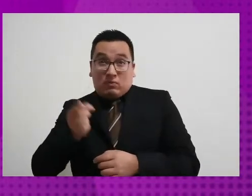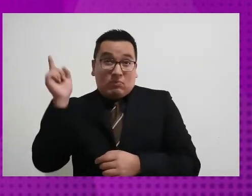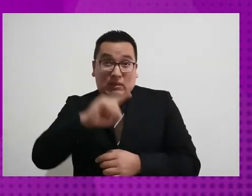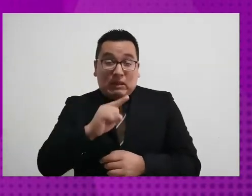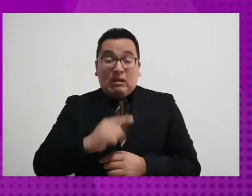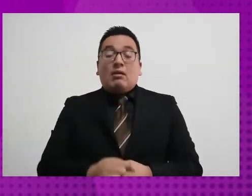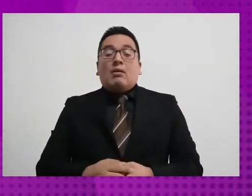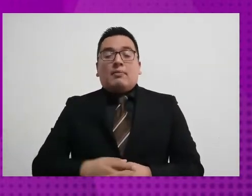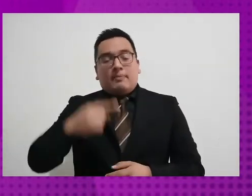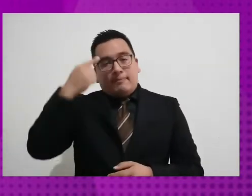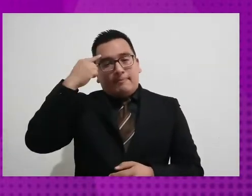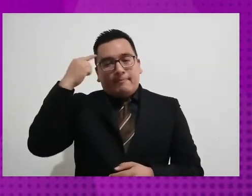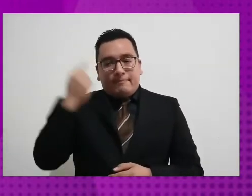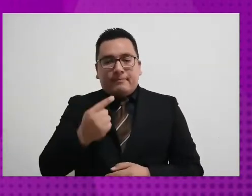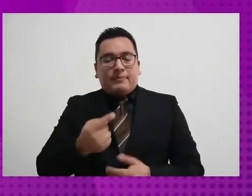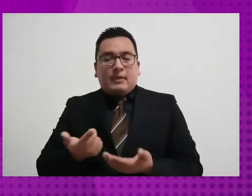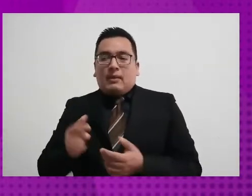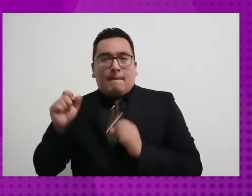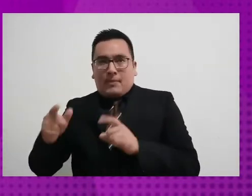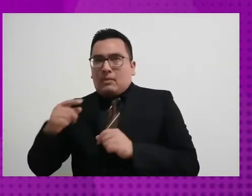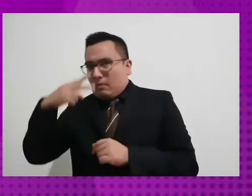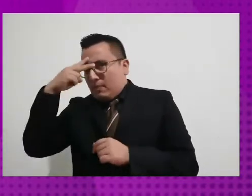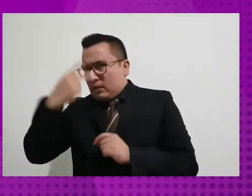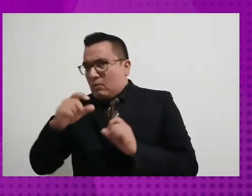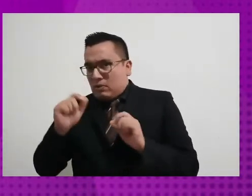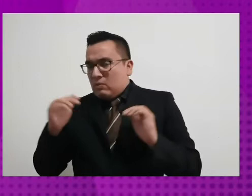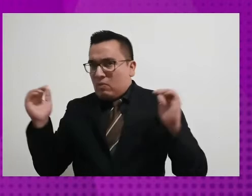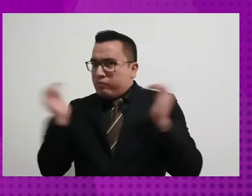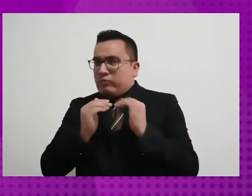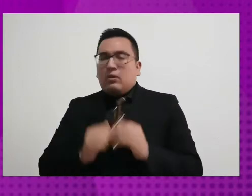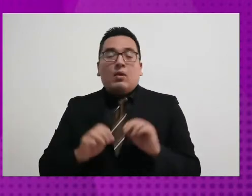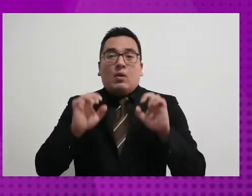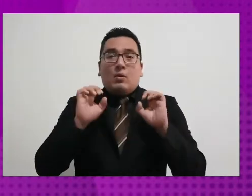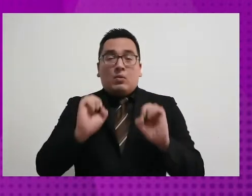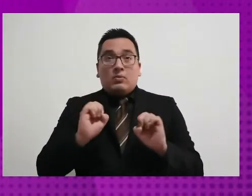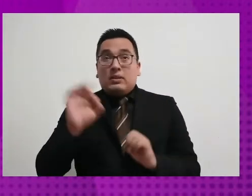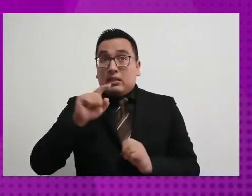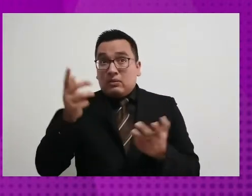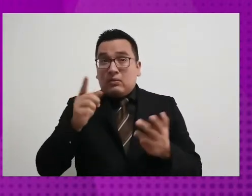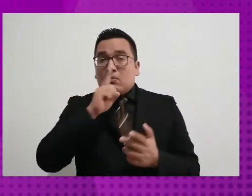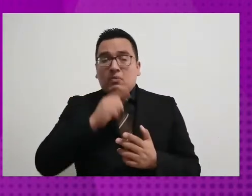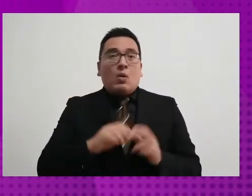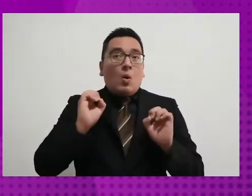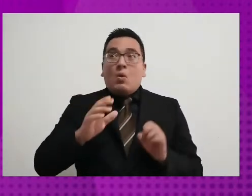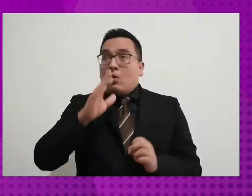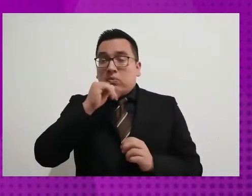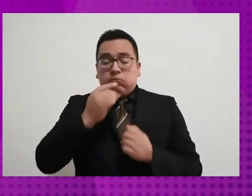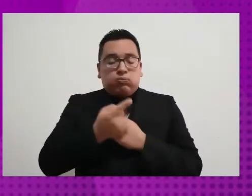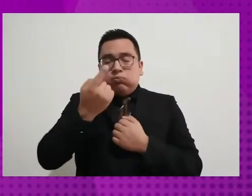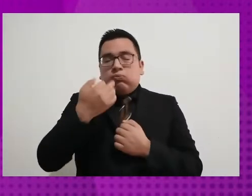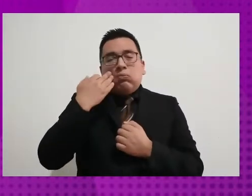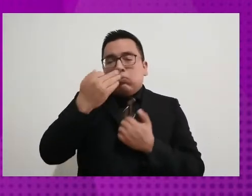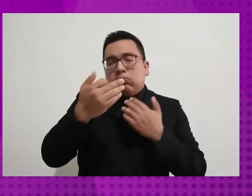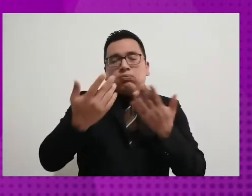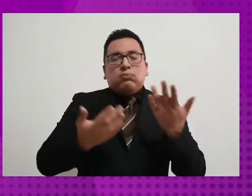local a cumplir con este mandato constitucional y armonizar sus leyes, y también si no es el caso o no se pueden aplicar por